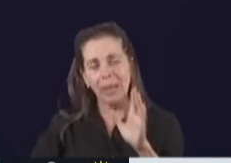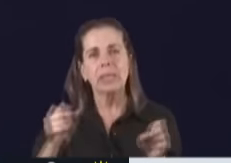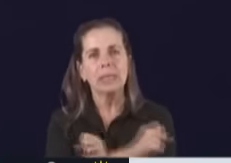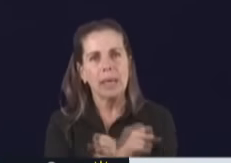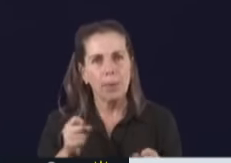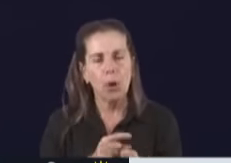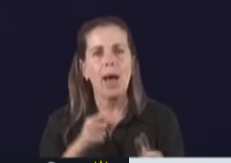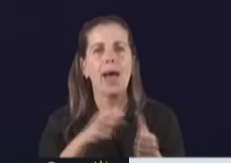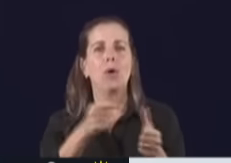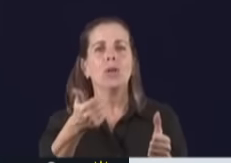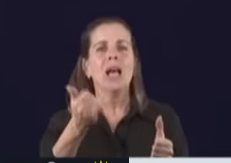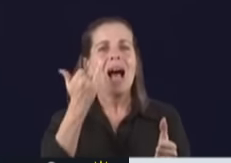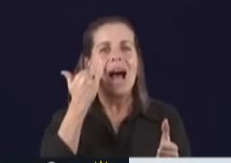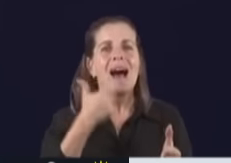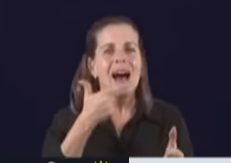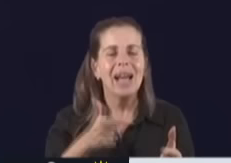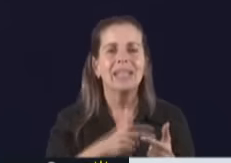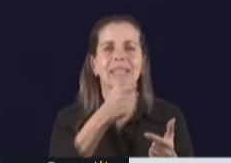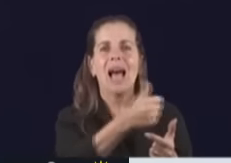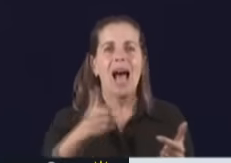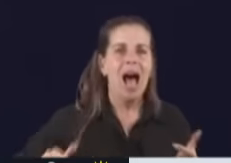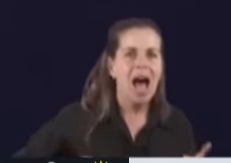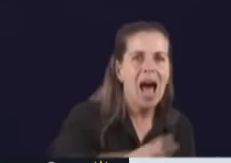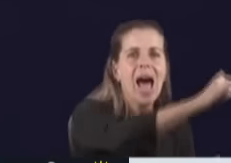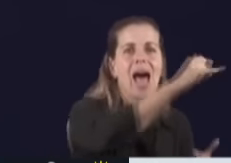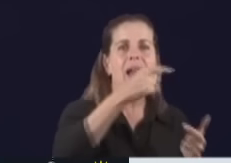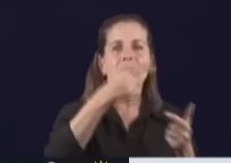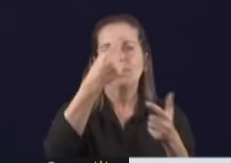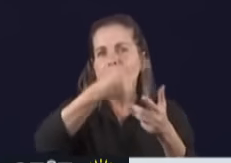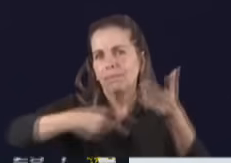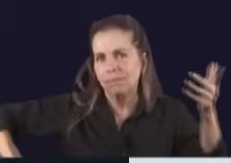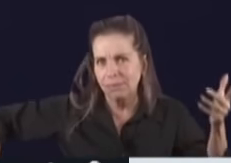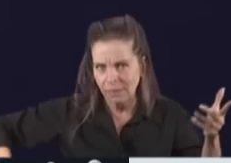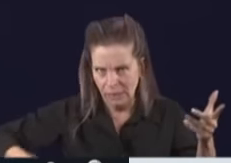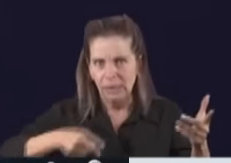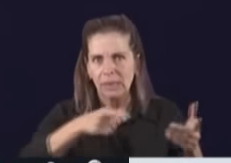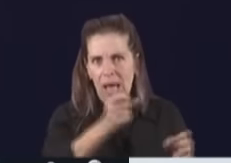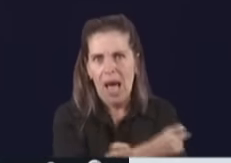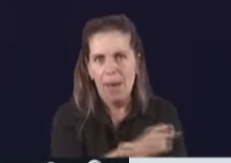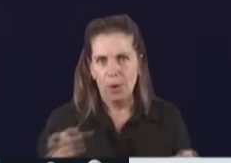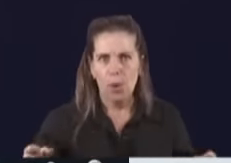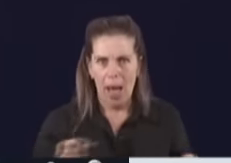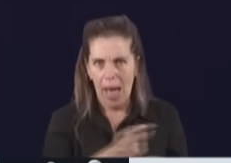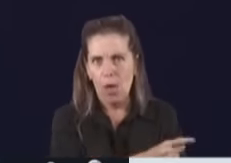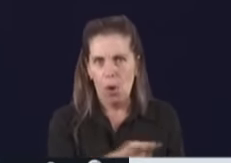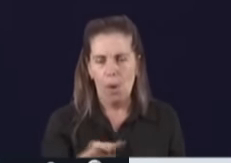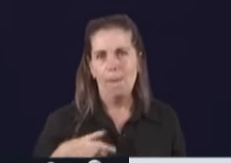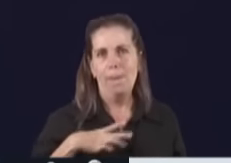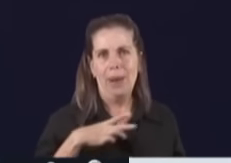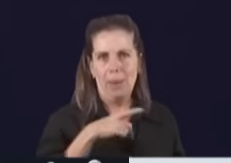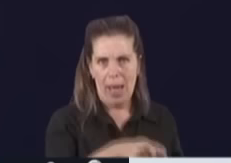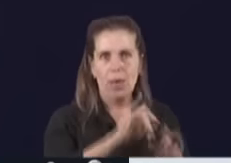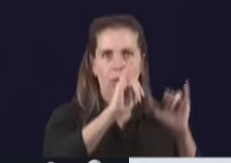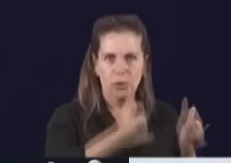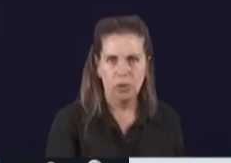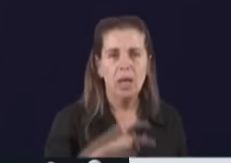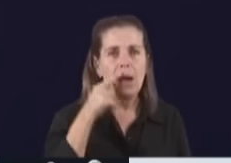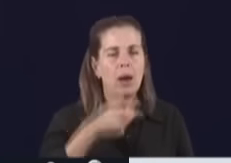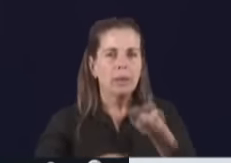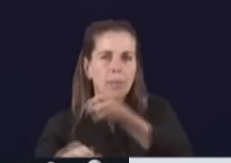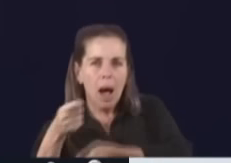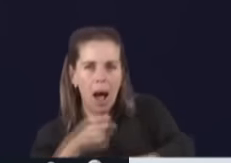Argentinas, Núcleo Eléctrica, Belgrano Cargas y Logística, Enargás y Transener Citelec. Estamos perfeccionando la gestión de las empresas